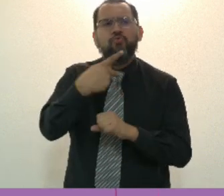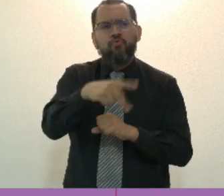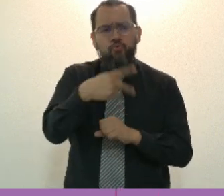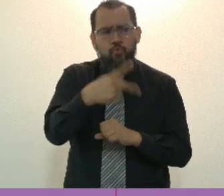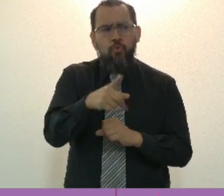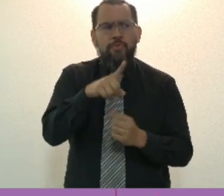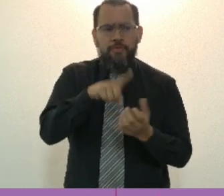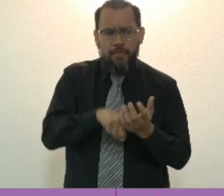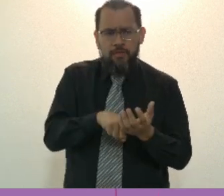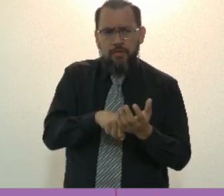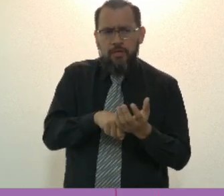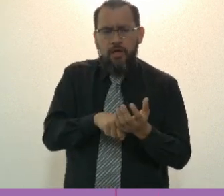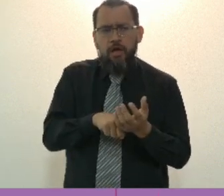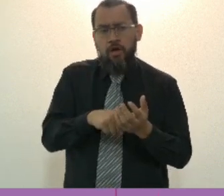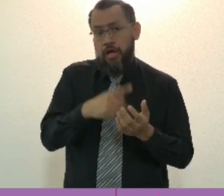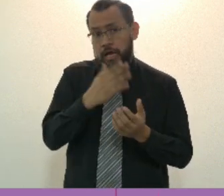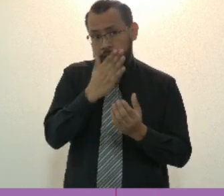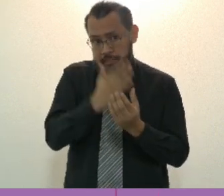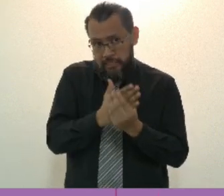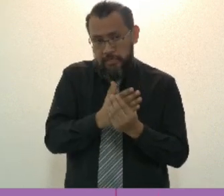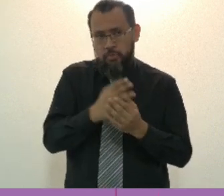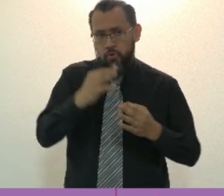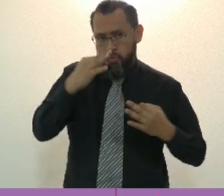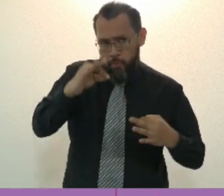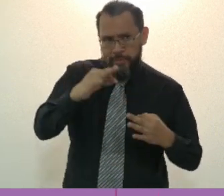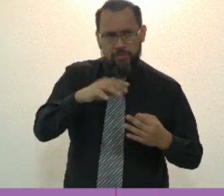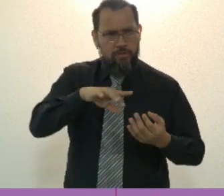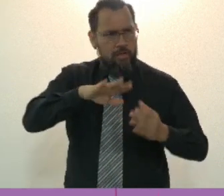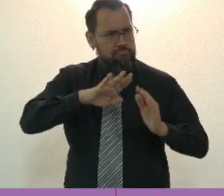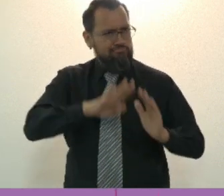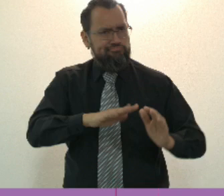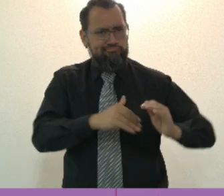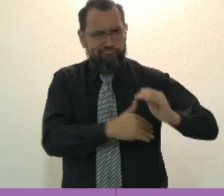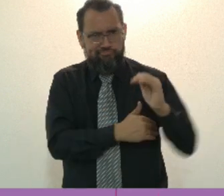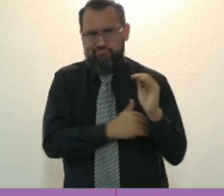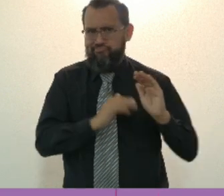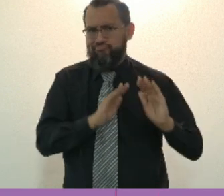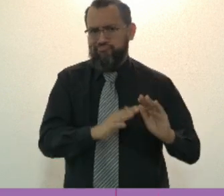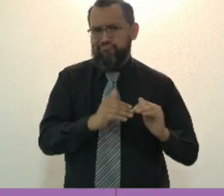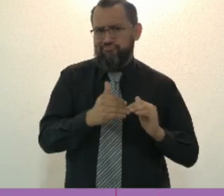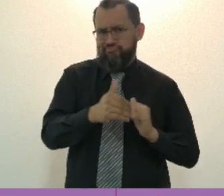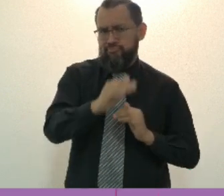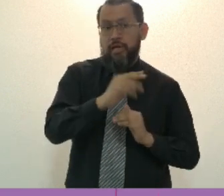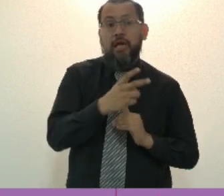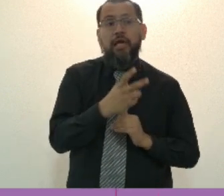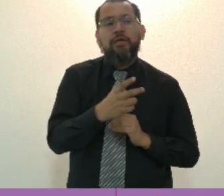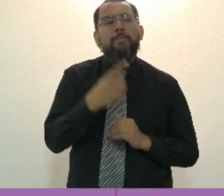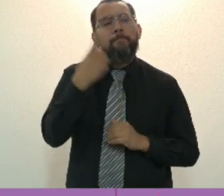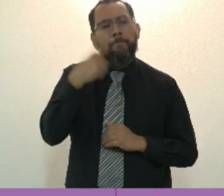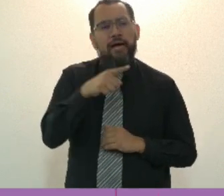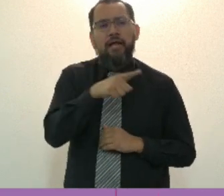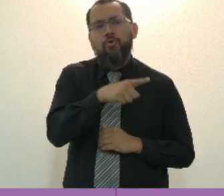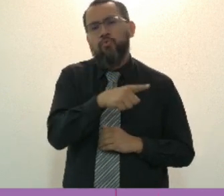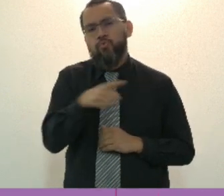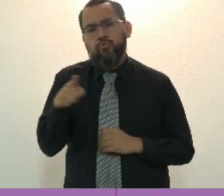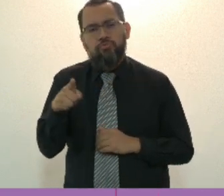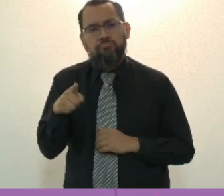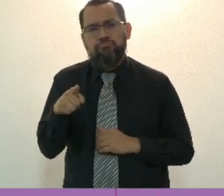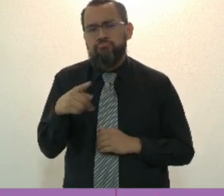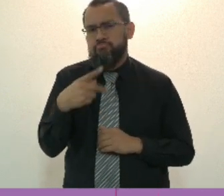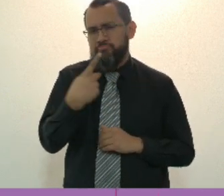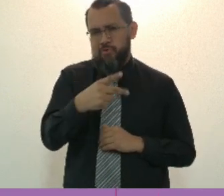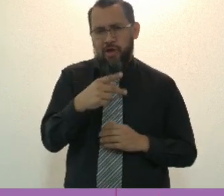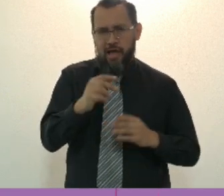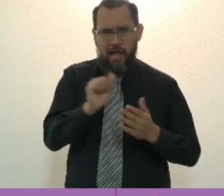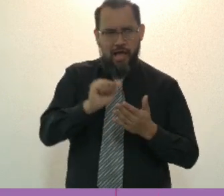de la conservación, la gestión de los documentos públicos y en este caso para que ustedes las